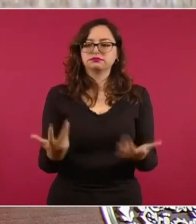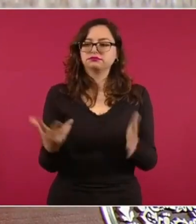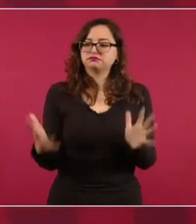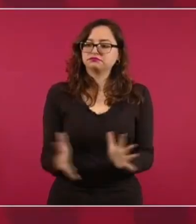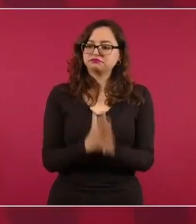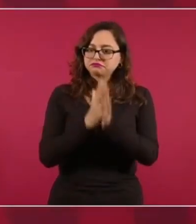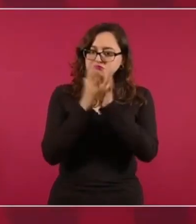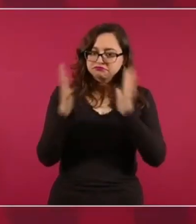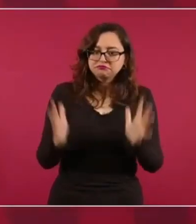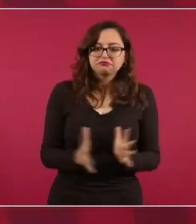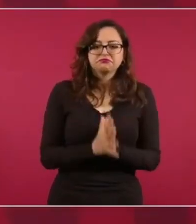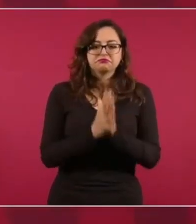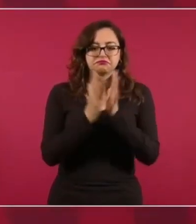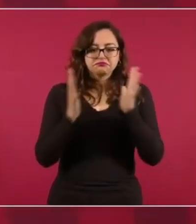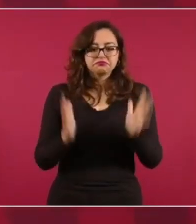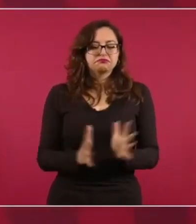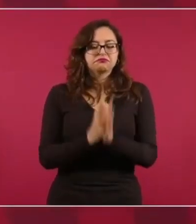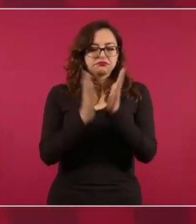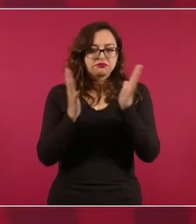participó.